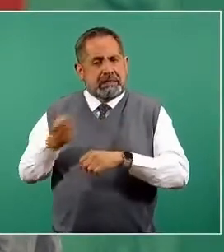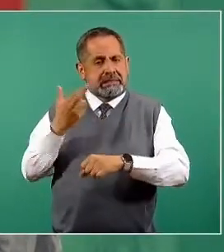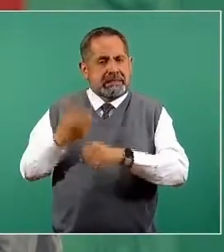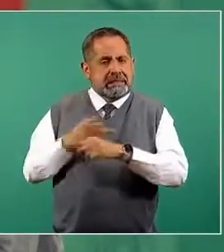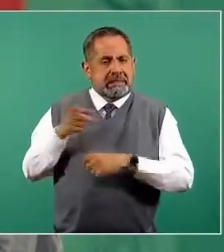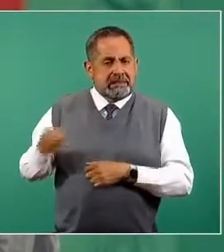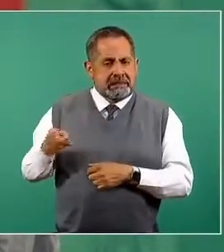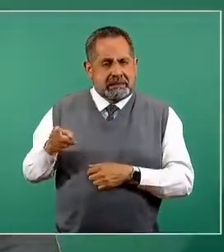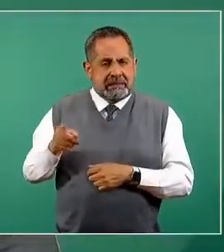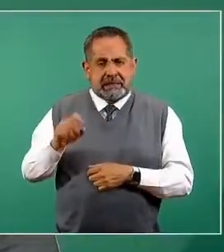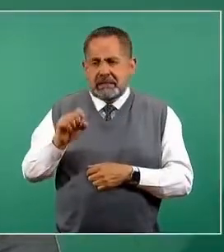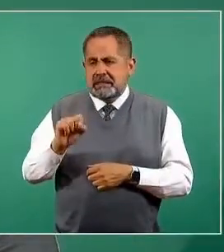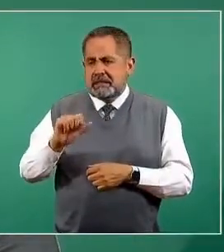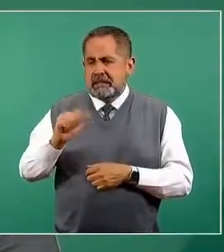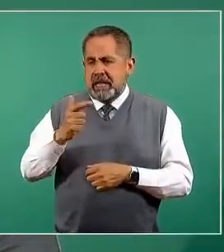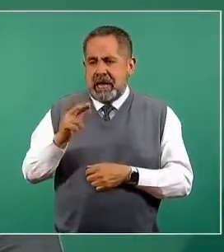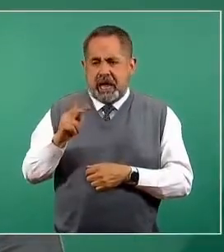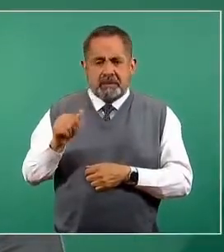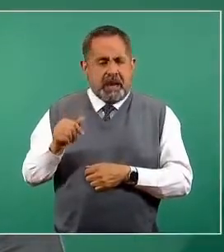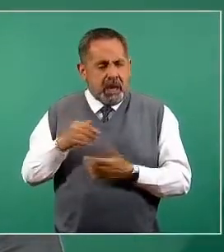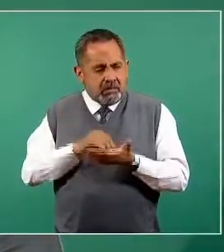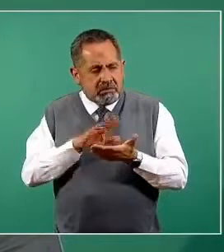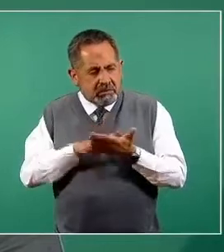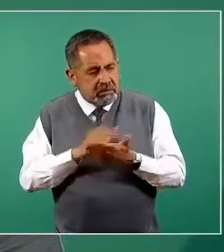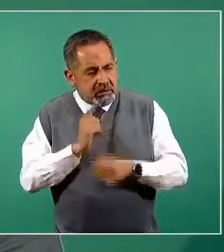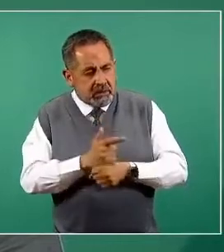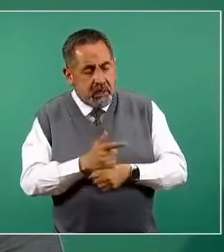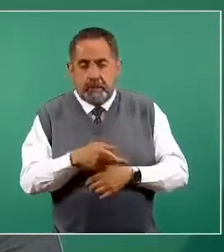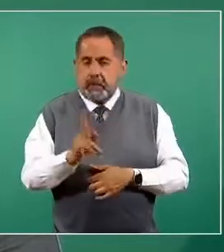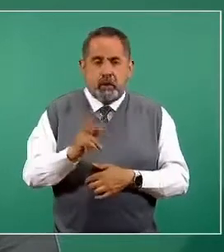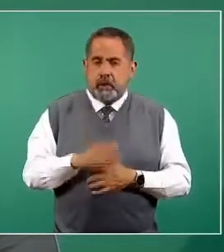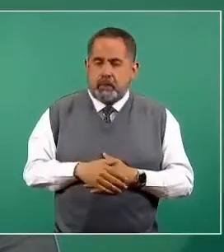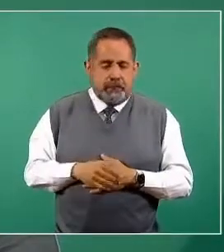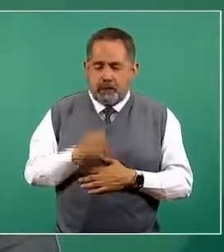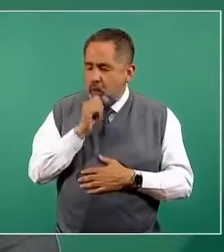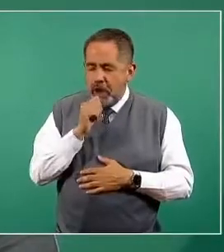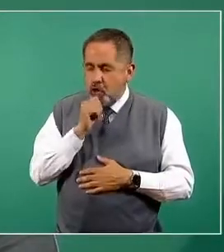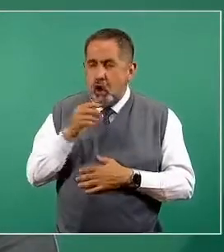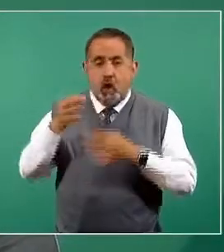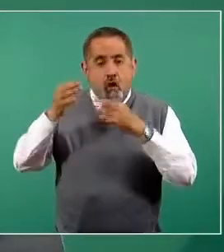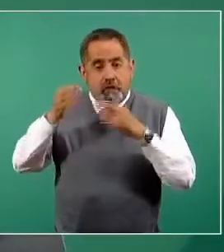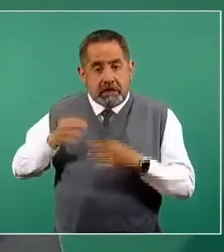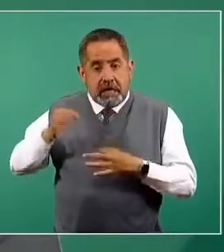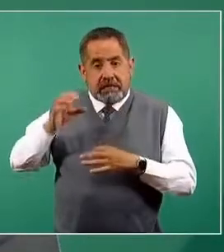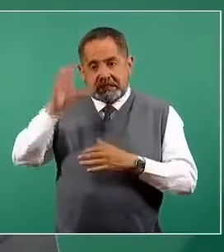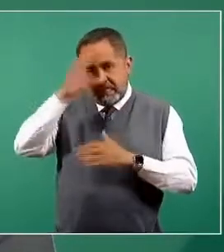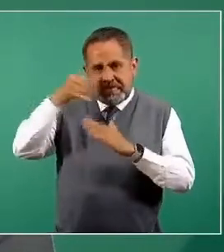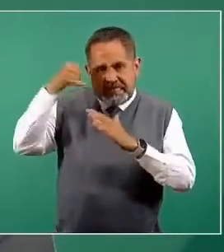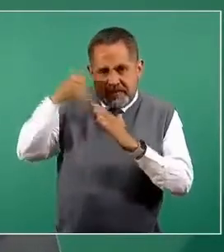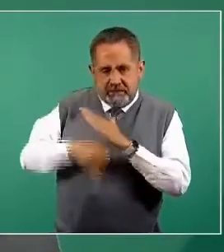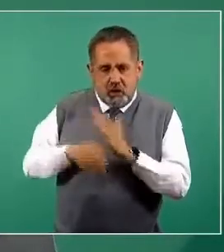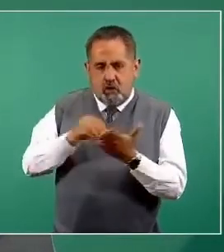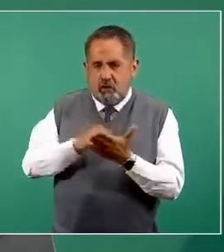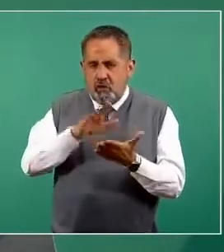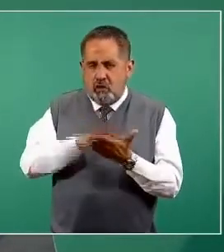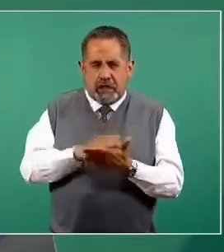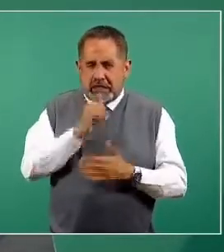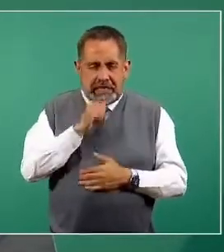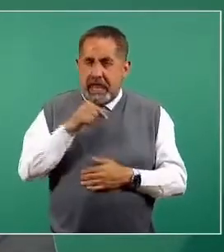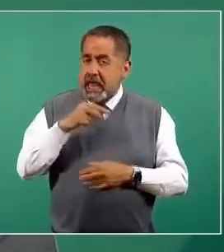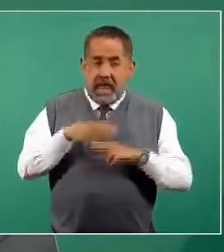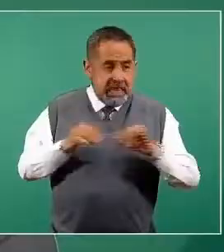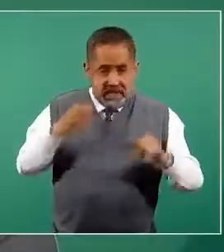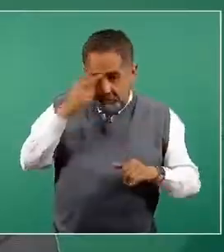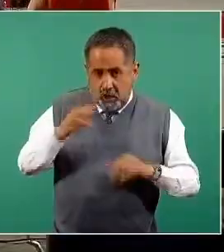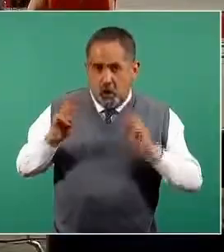Secretaría de Agricultura. Pero no se ha identificado todavía como un tema de interés en salud pública, ni en México ni en el